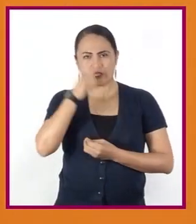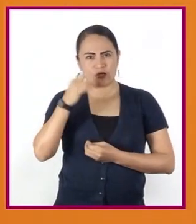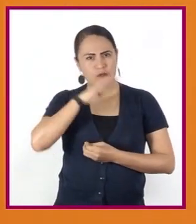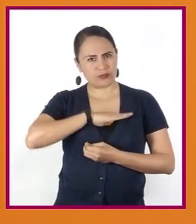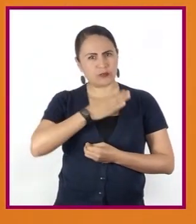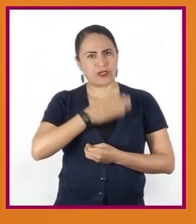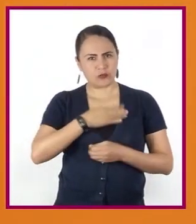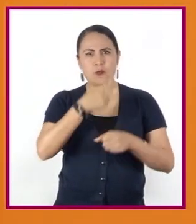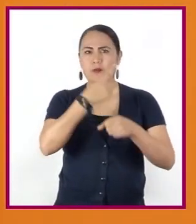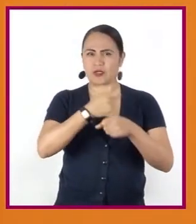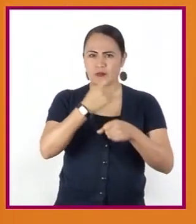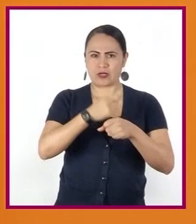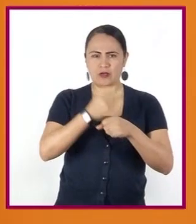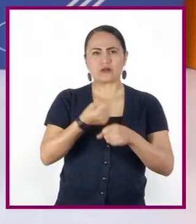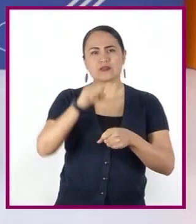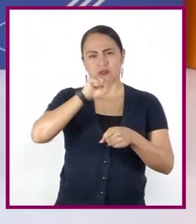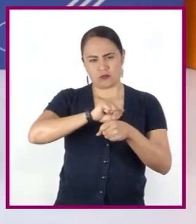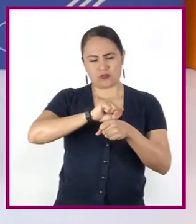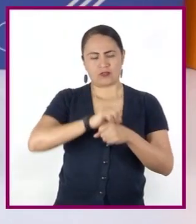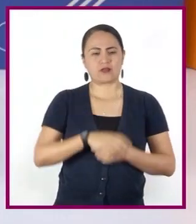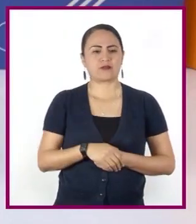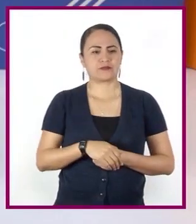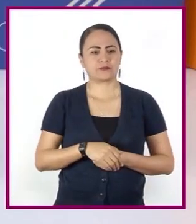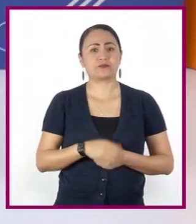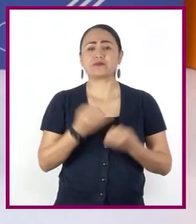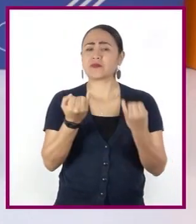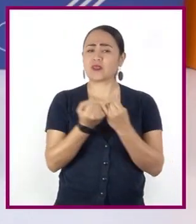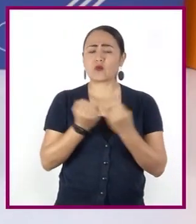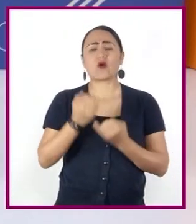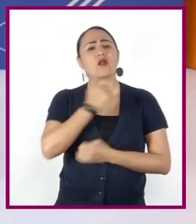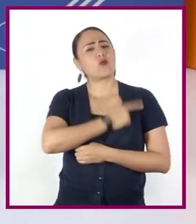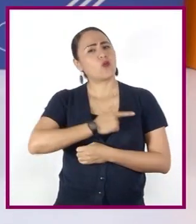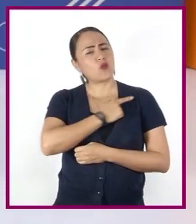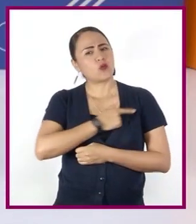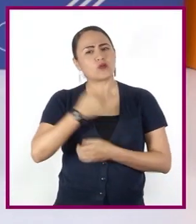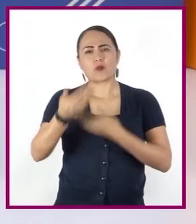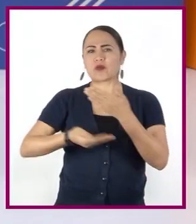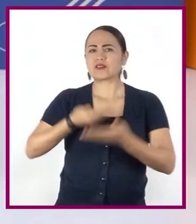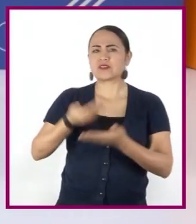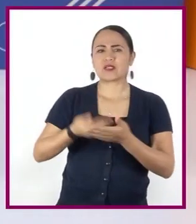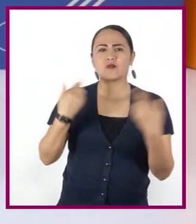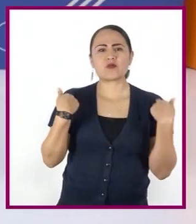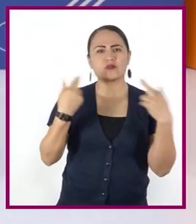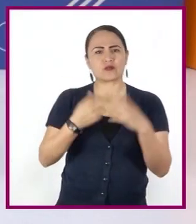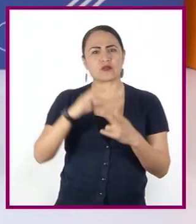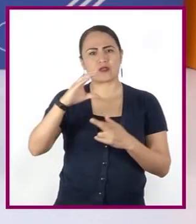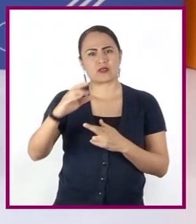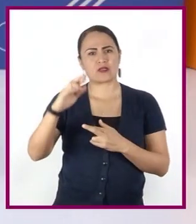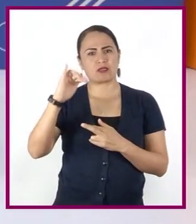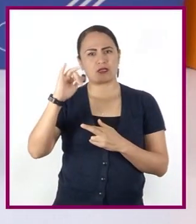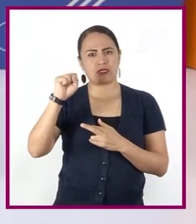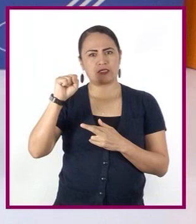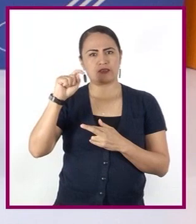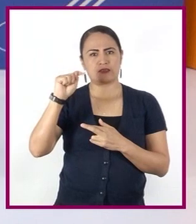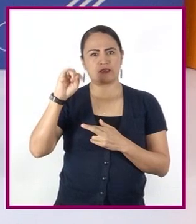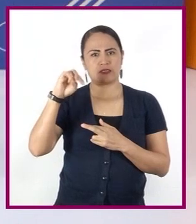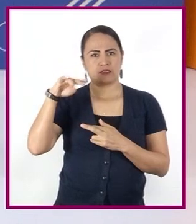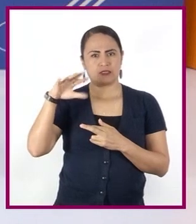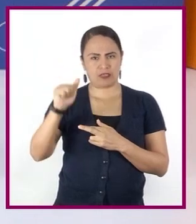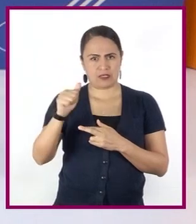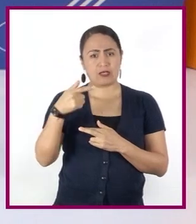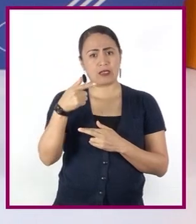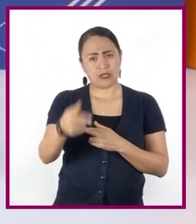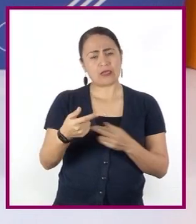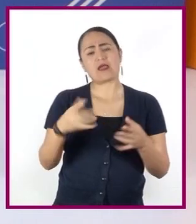de primer grado de secundaria. Y me da también gusto presentarles a la profesora Cristina Mosco Alfonso, quien va a dirigir